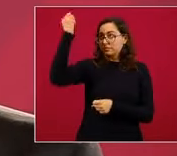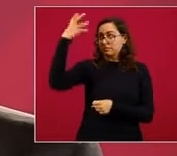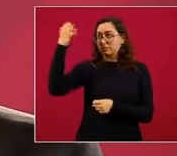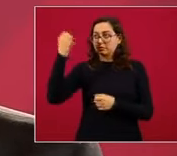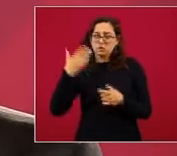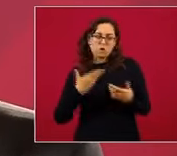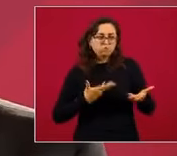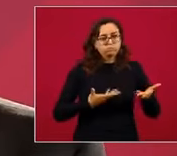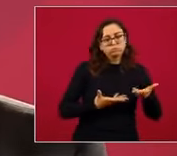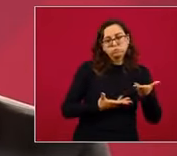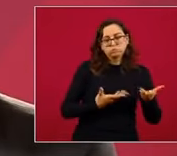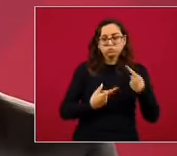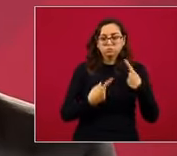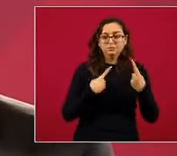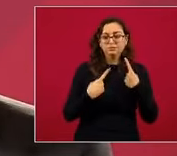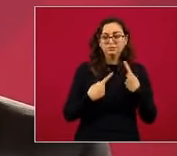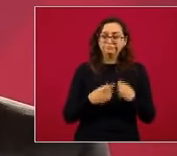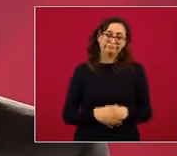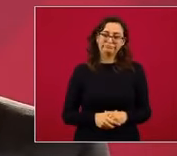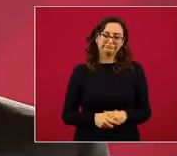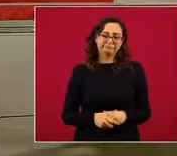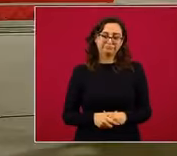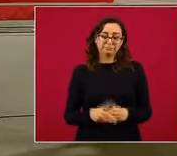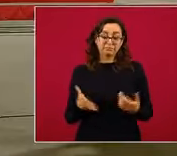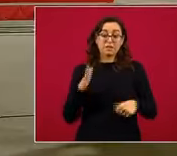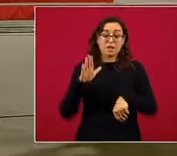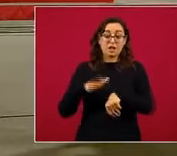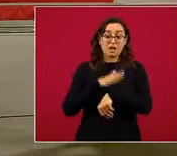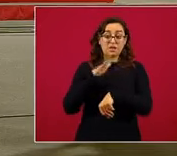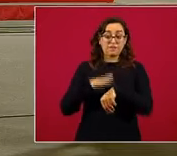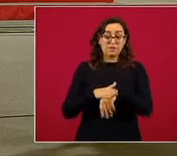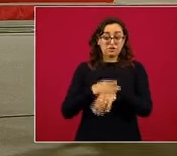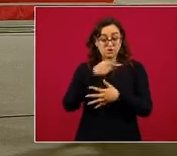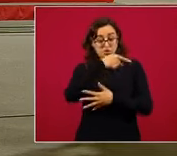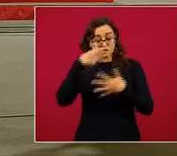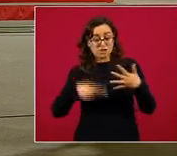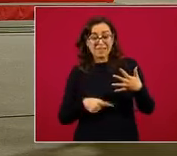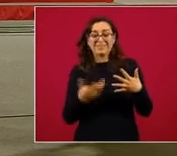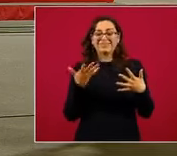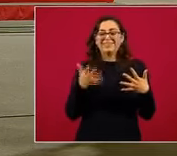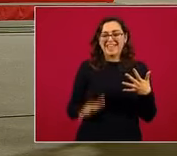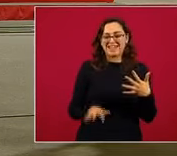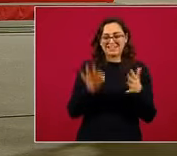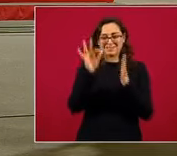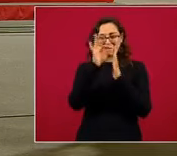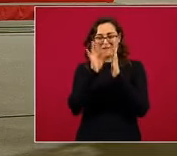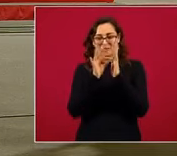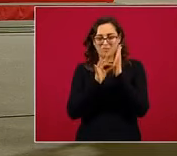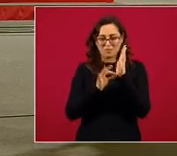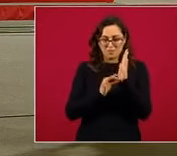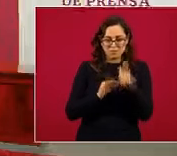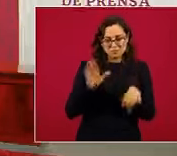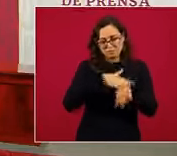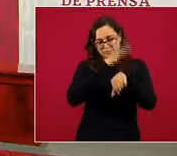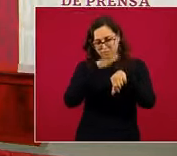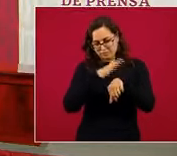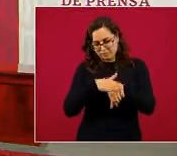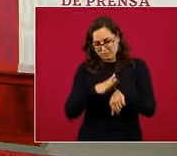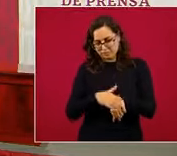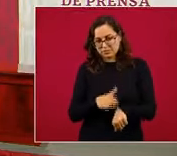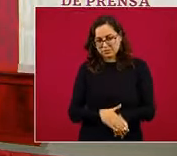técnico que mide un riesgo. Y hay 10 indicadores que se conocen, son públicos. El documento técnico del semáforo está en